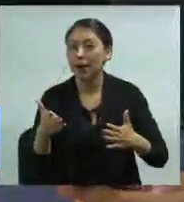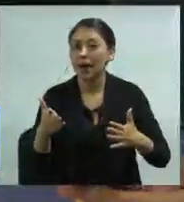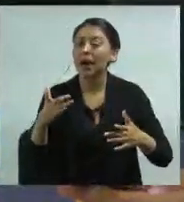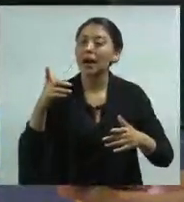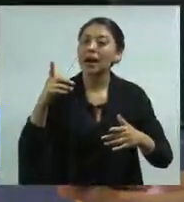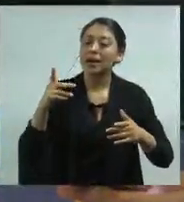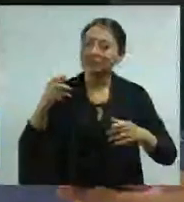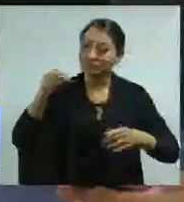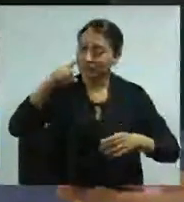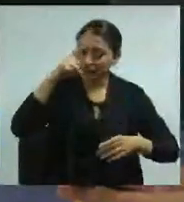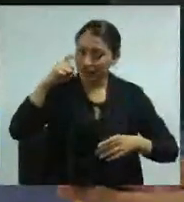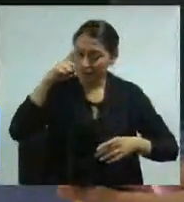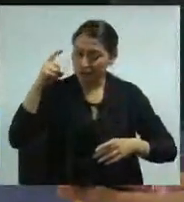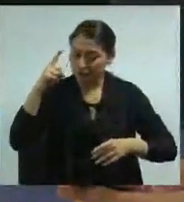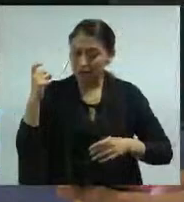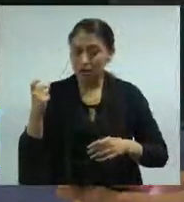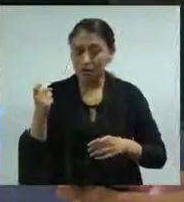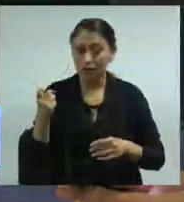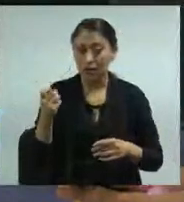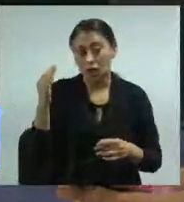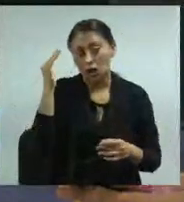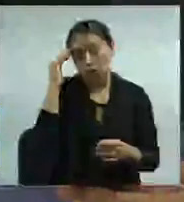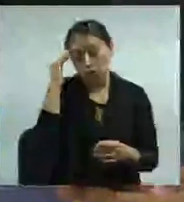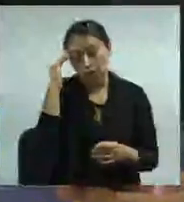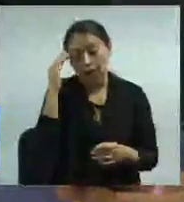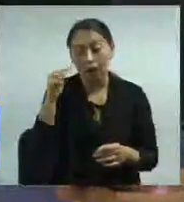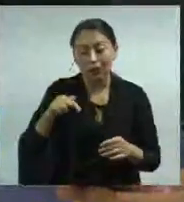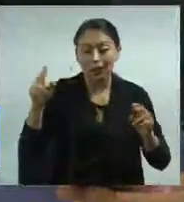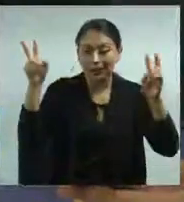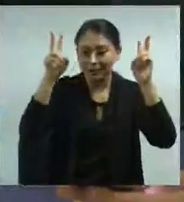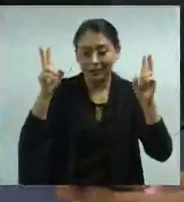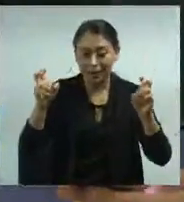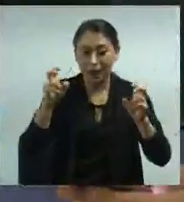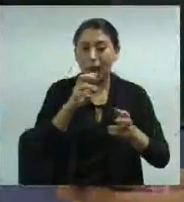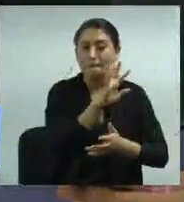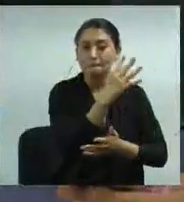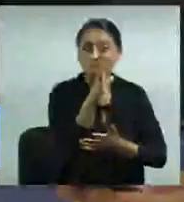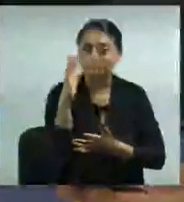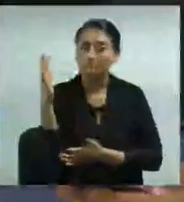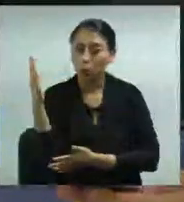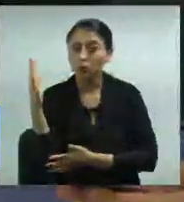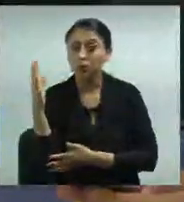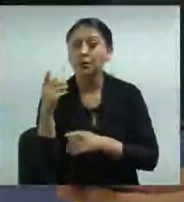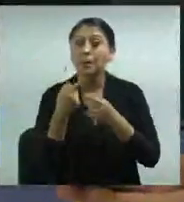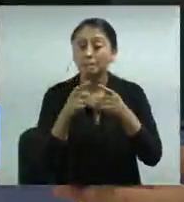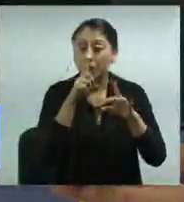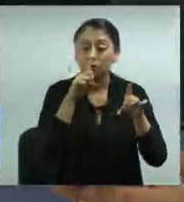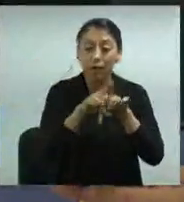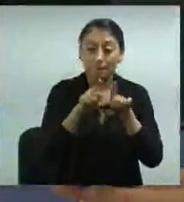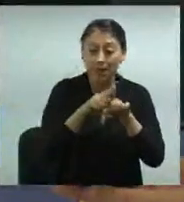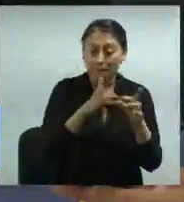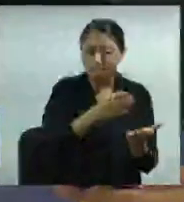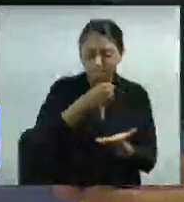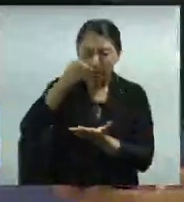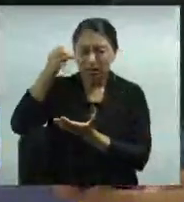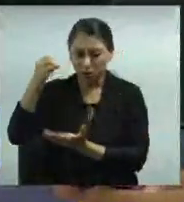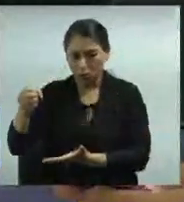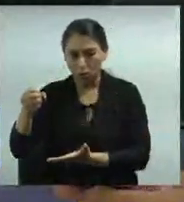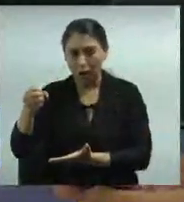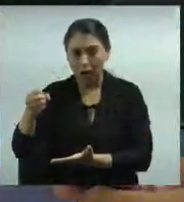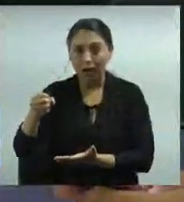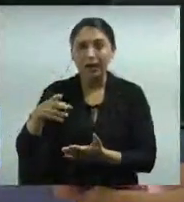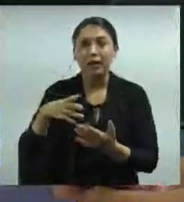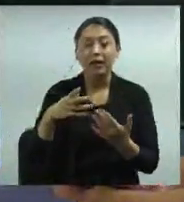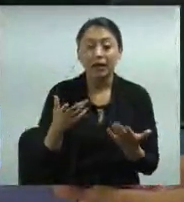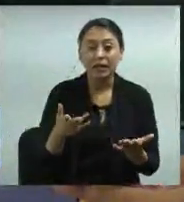temas. Yo sé que estamos hablando de temas de bosques, pero al final de cuentas la basura y lo que vivimos el día de ayer